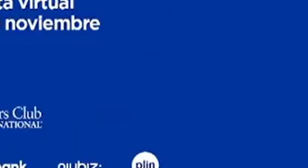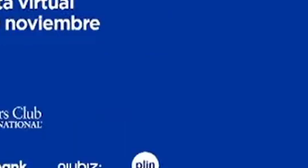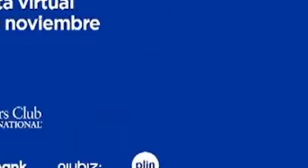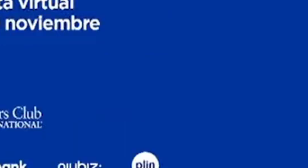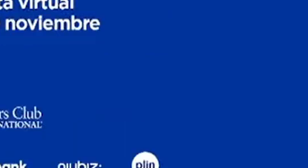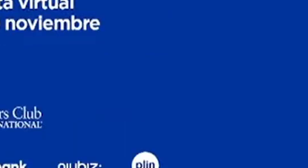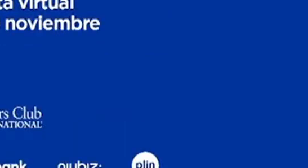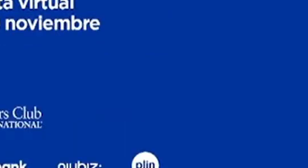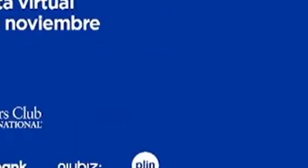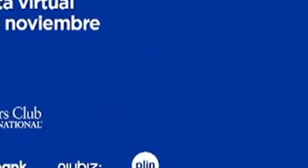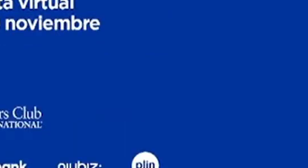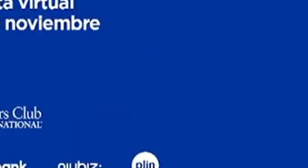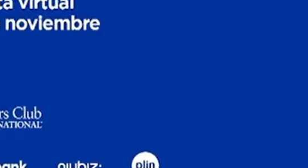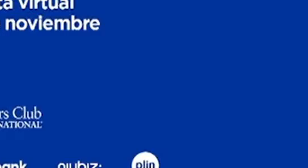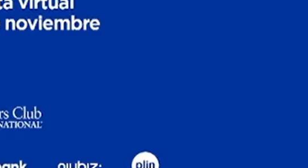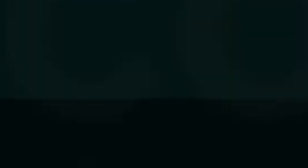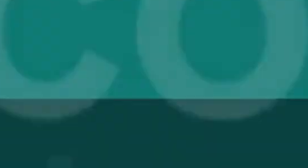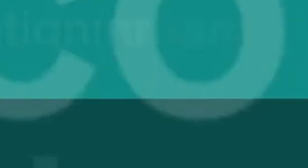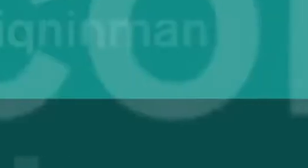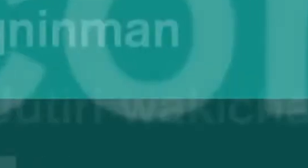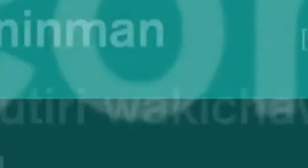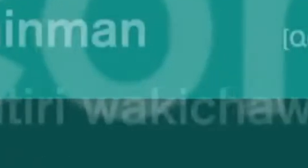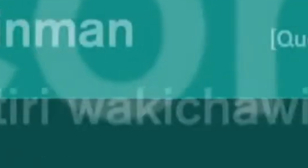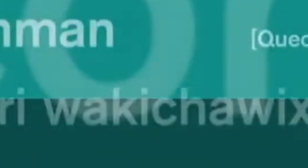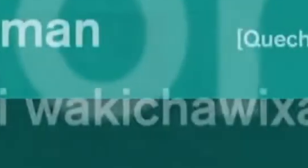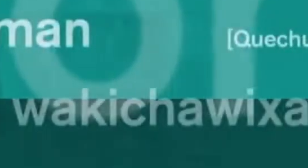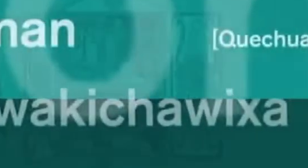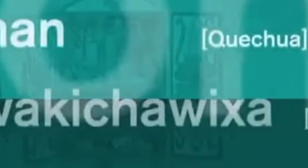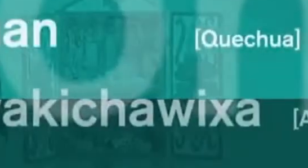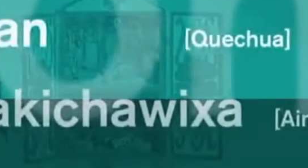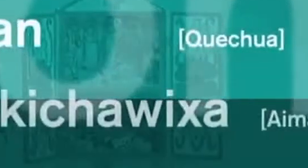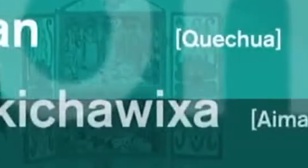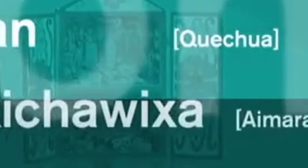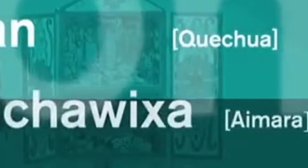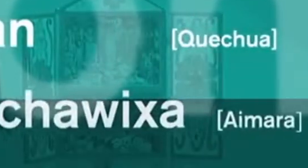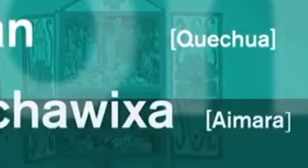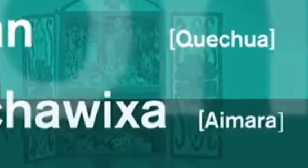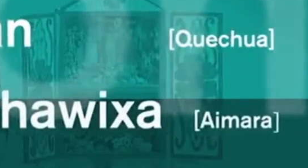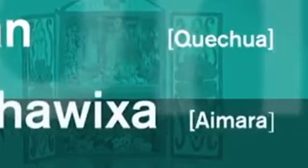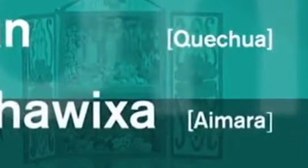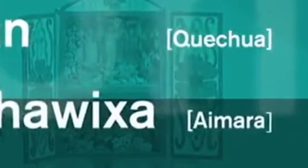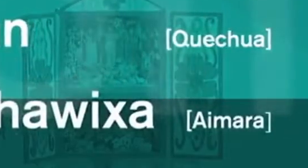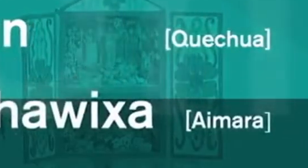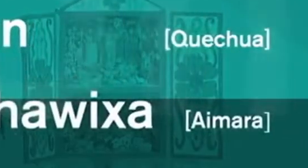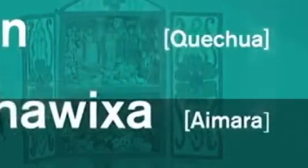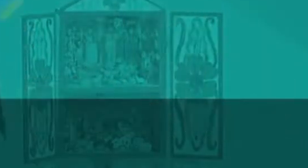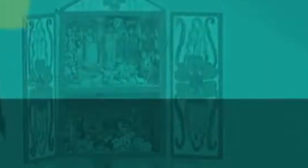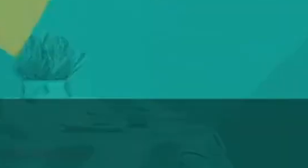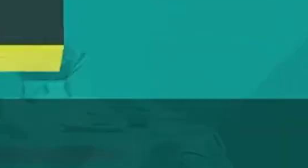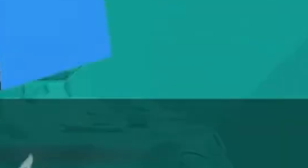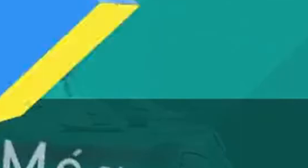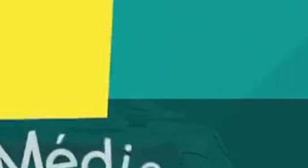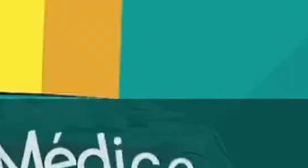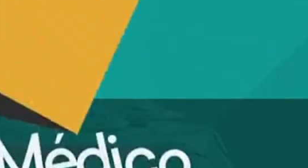22, 23 y 24 de noviembre. A continuación. Kati Kiningman, Jatero